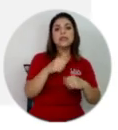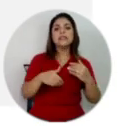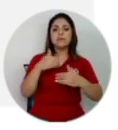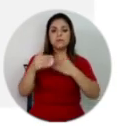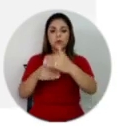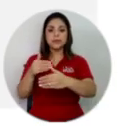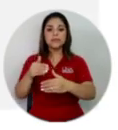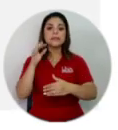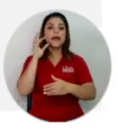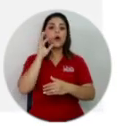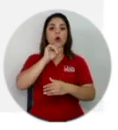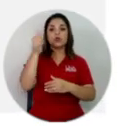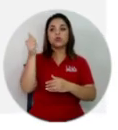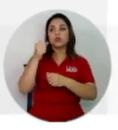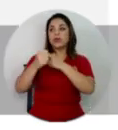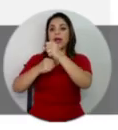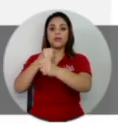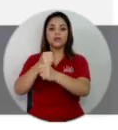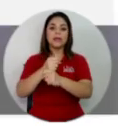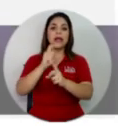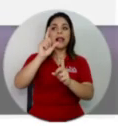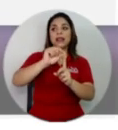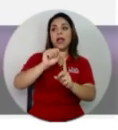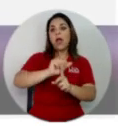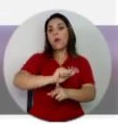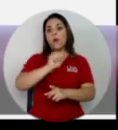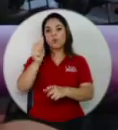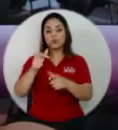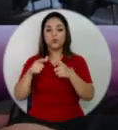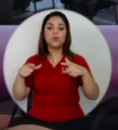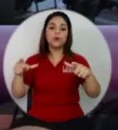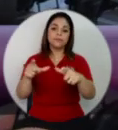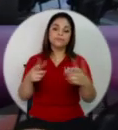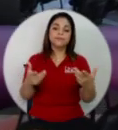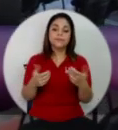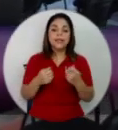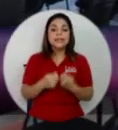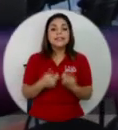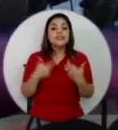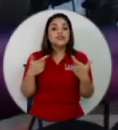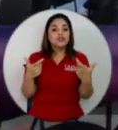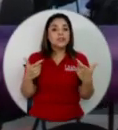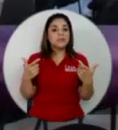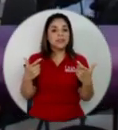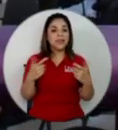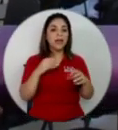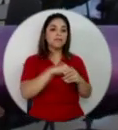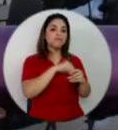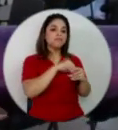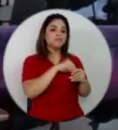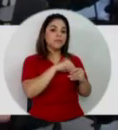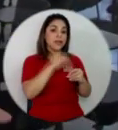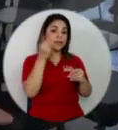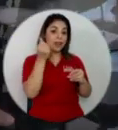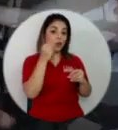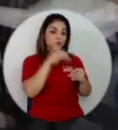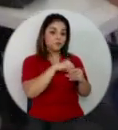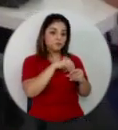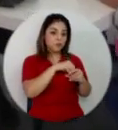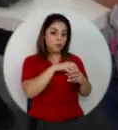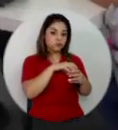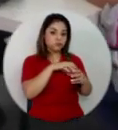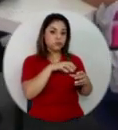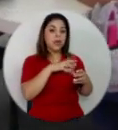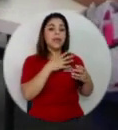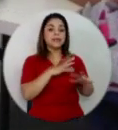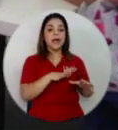incluso con el paso de los años tienen que alquilar en otro lugar. Dichosamente se habían venido acumulando unos recursos para poder contar